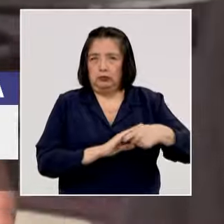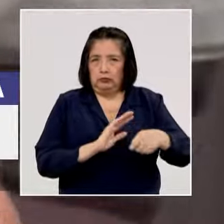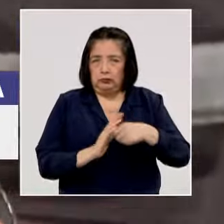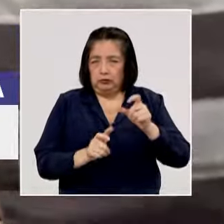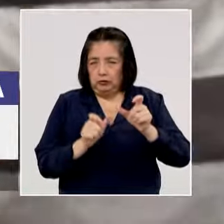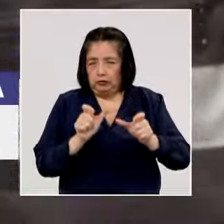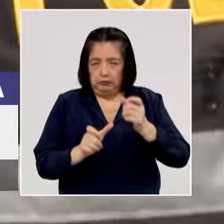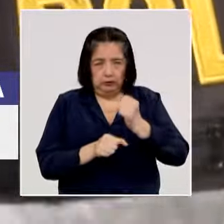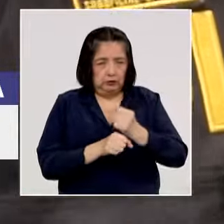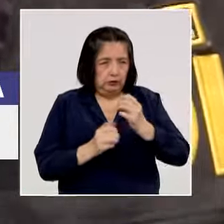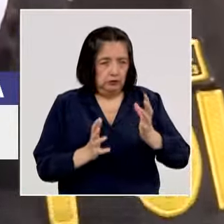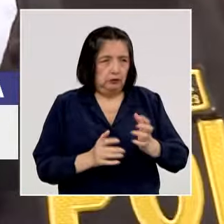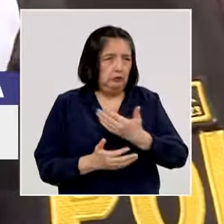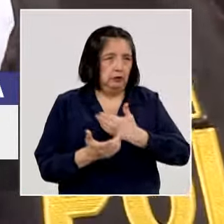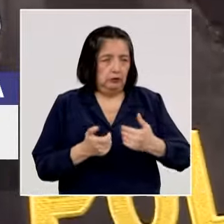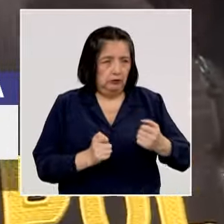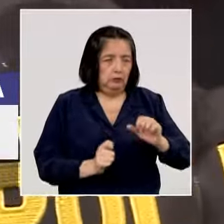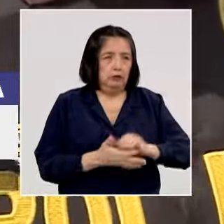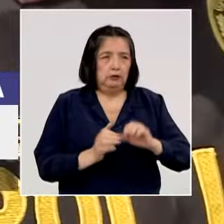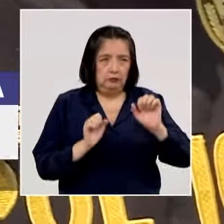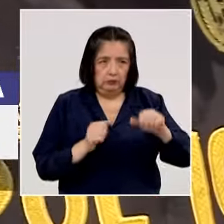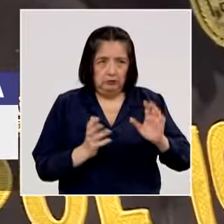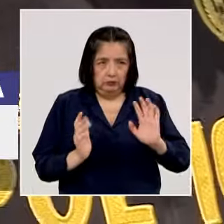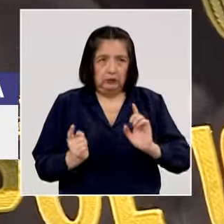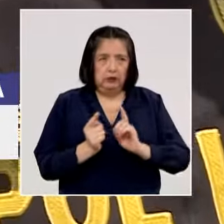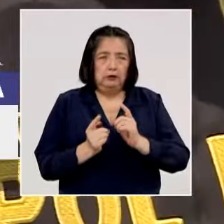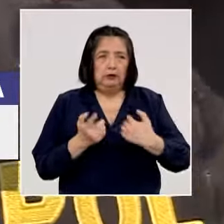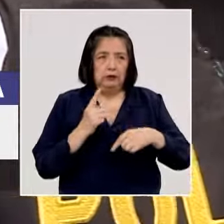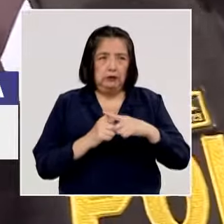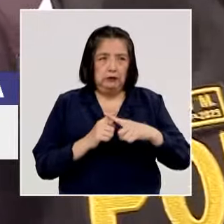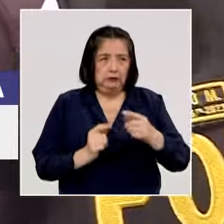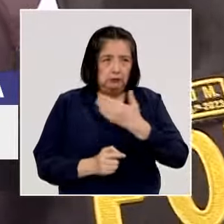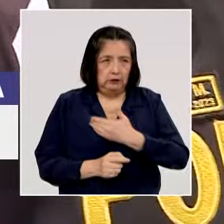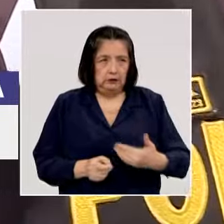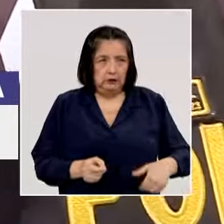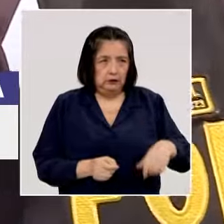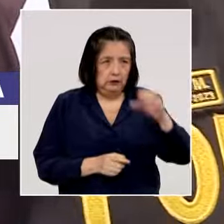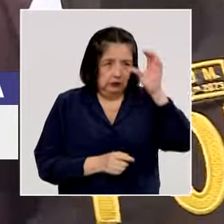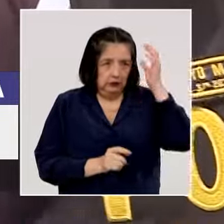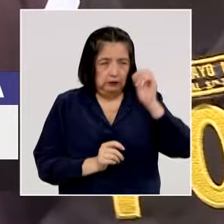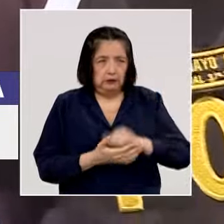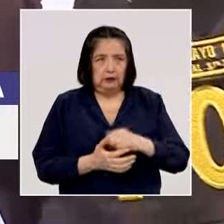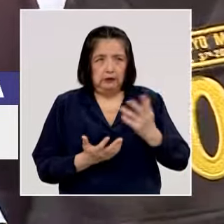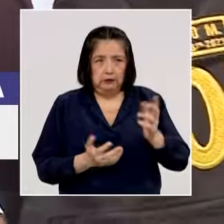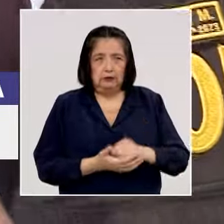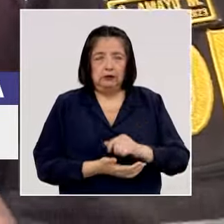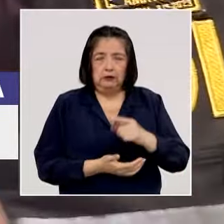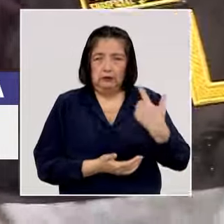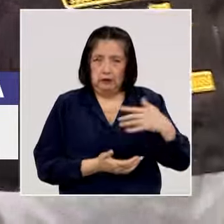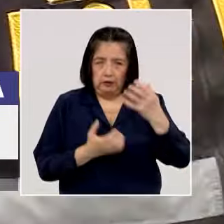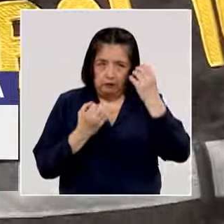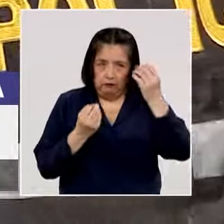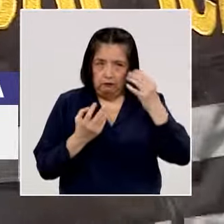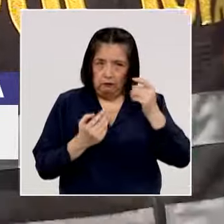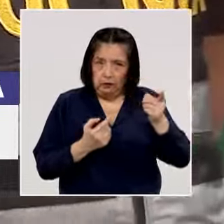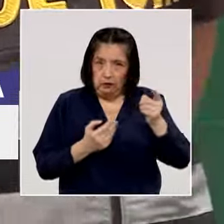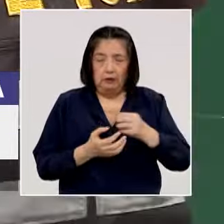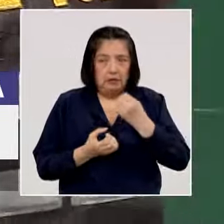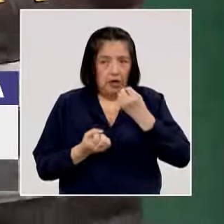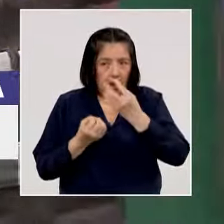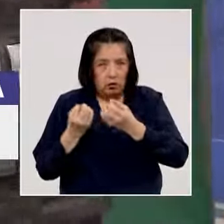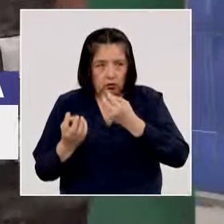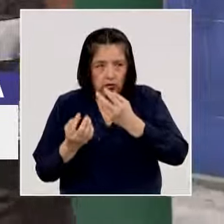funcionarios, funcionarios que por supuesto fueron cercanos al expresidente Pedro Castillo. Él habría filtrado información confidencial